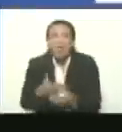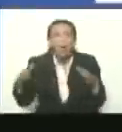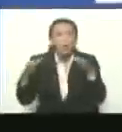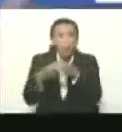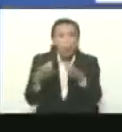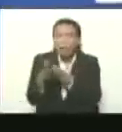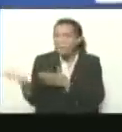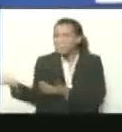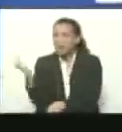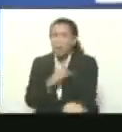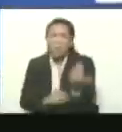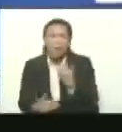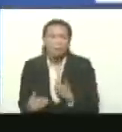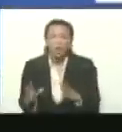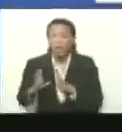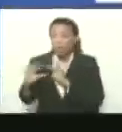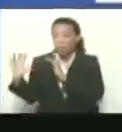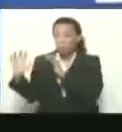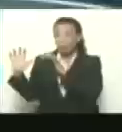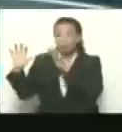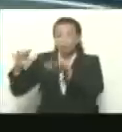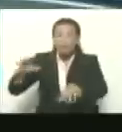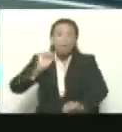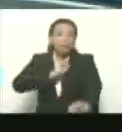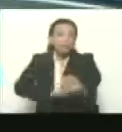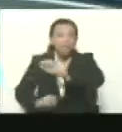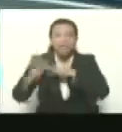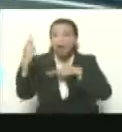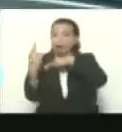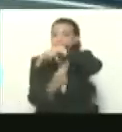para allá, vamos para acá, salimos en defensa de la revolución.